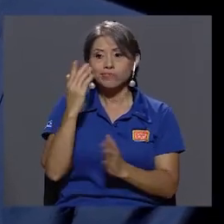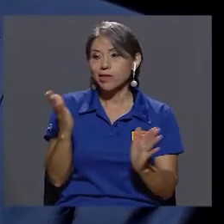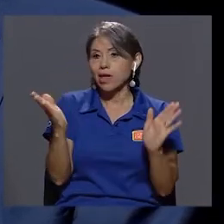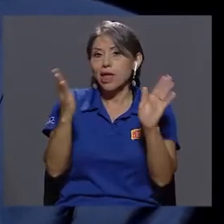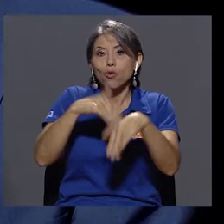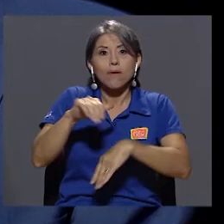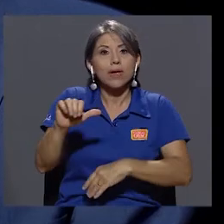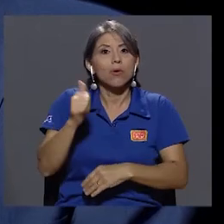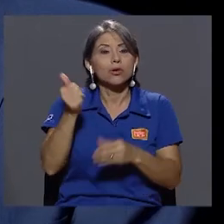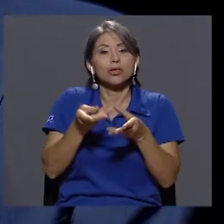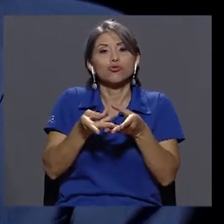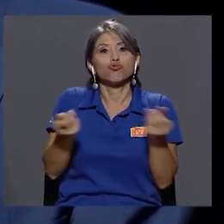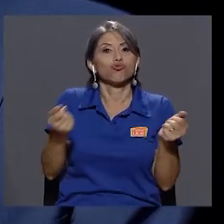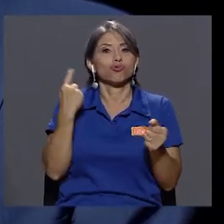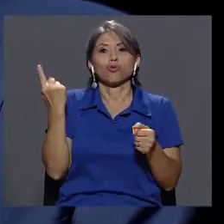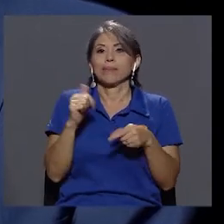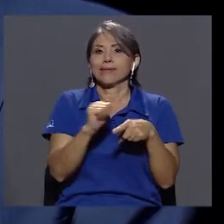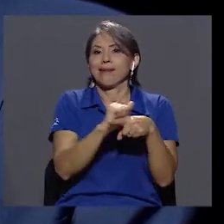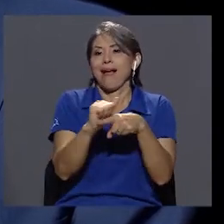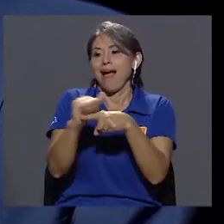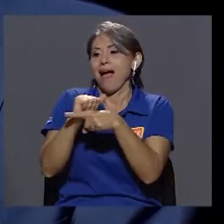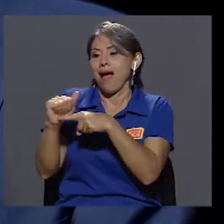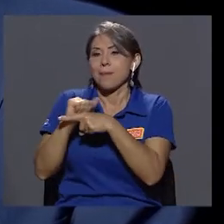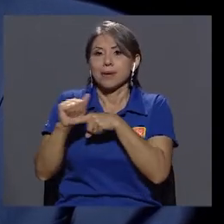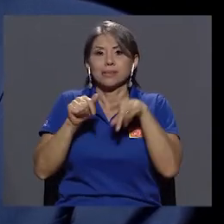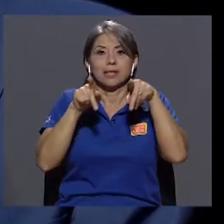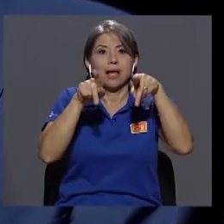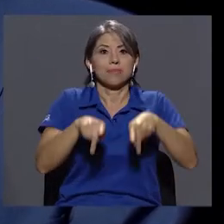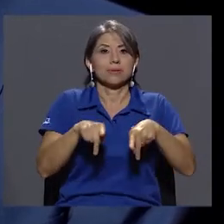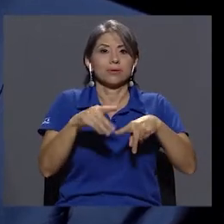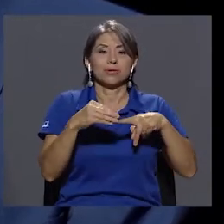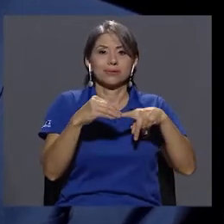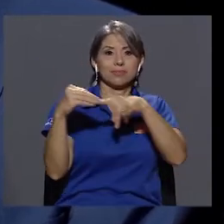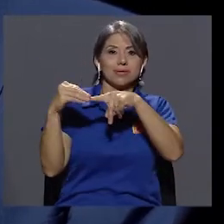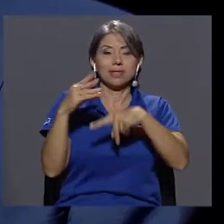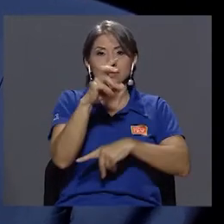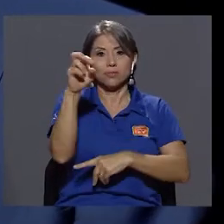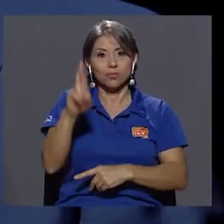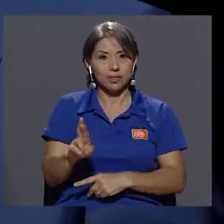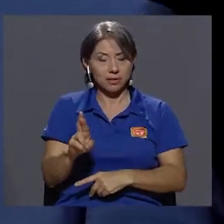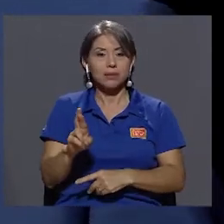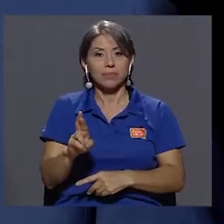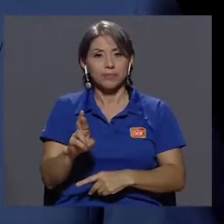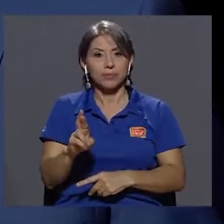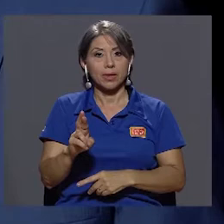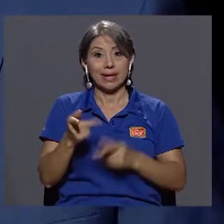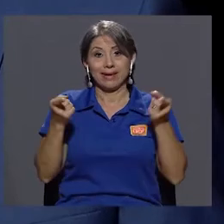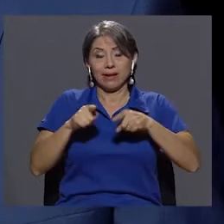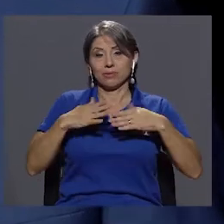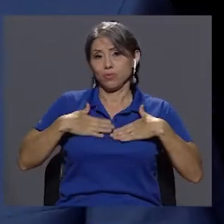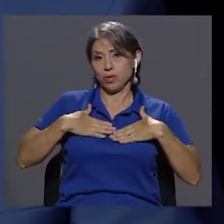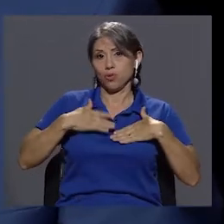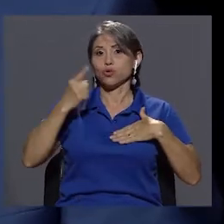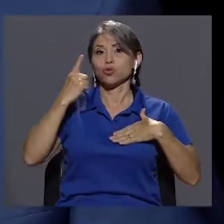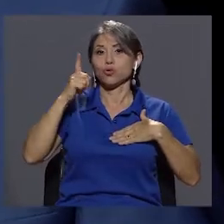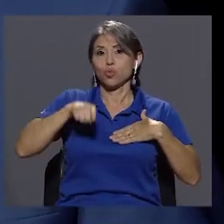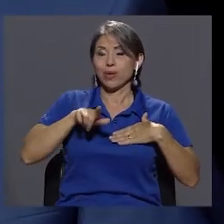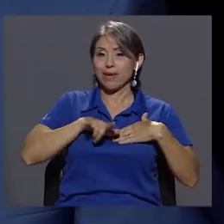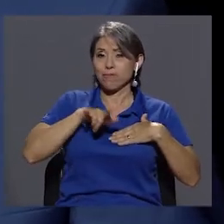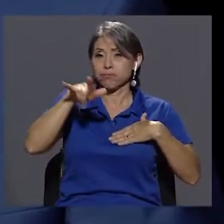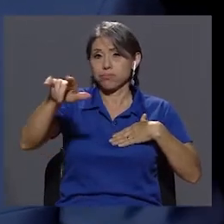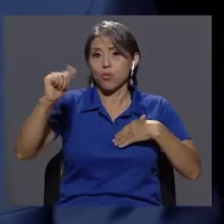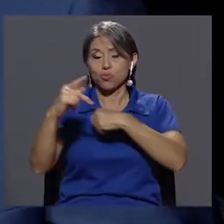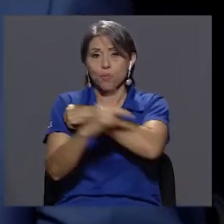otra solución que capacitar especialistas en costa rica porque en el caso mío yo tuve que ir al exterior